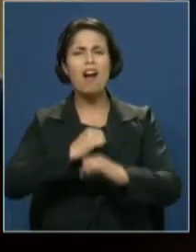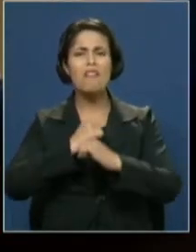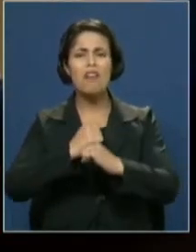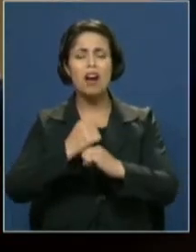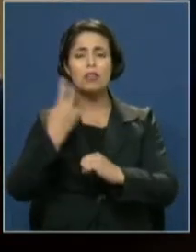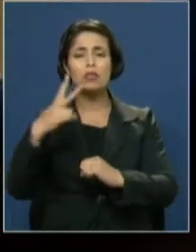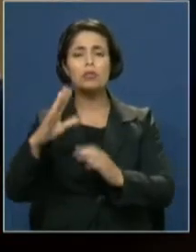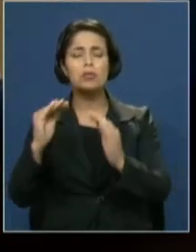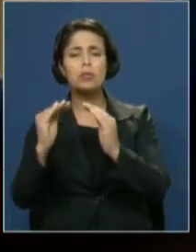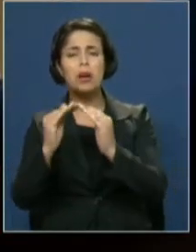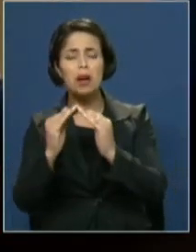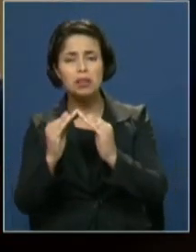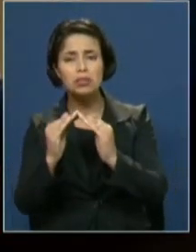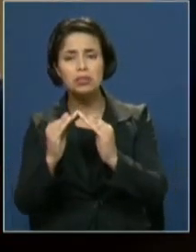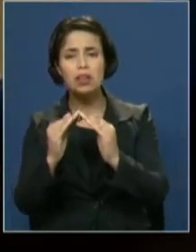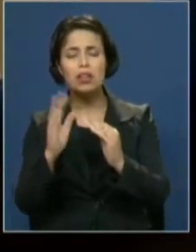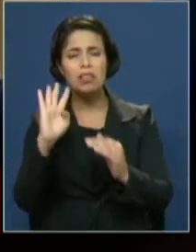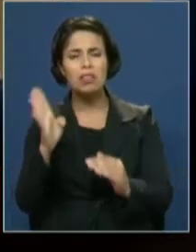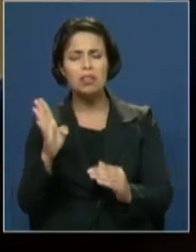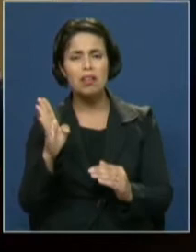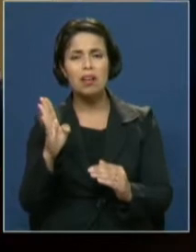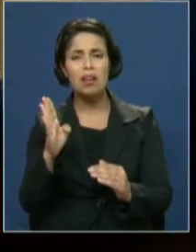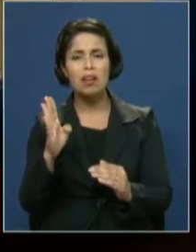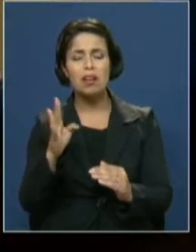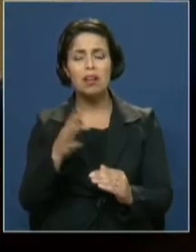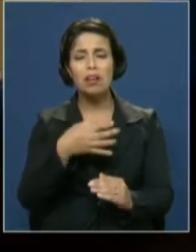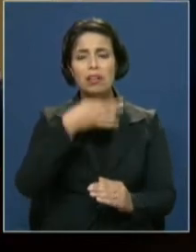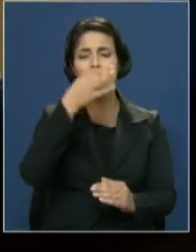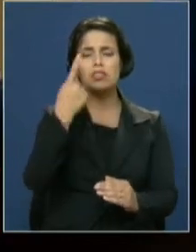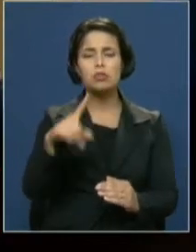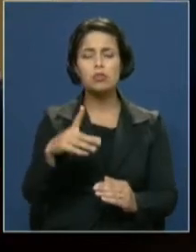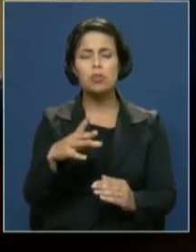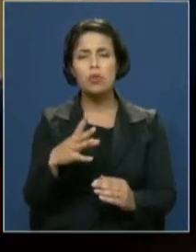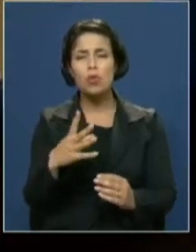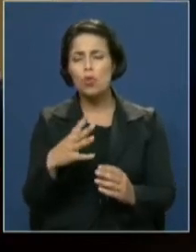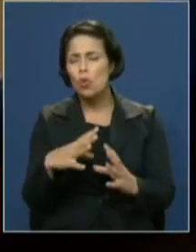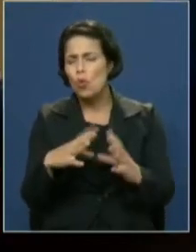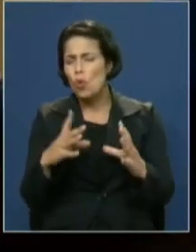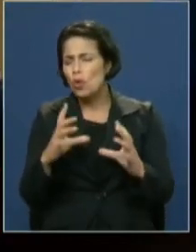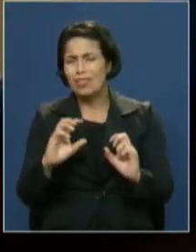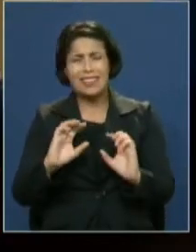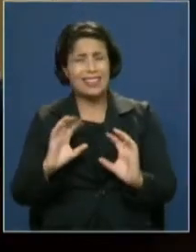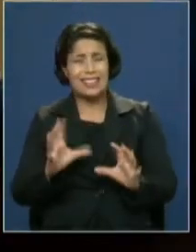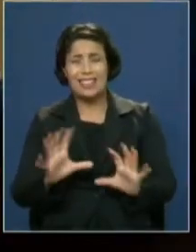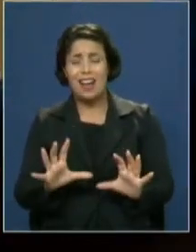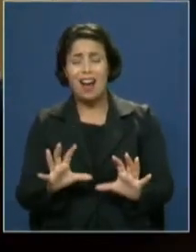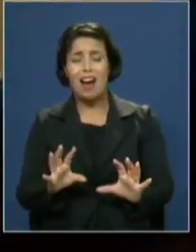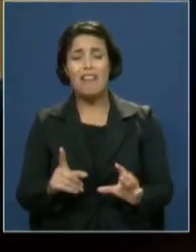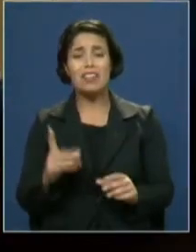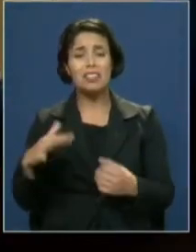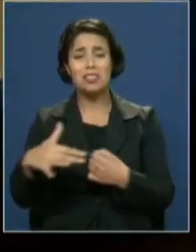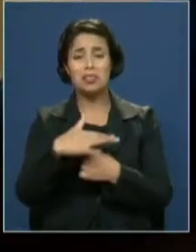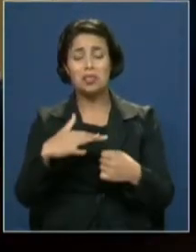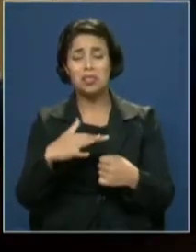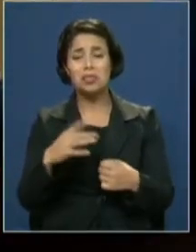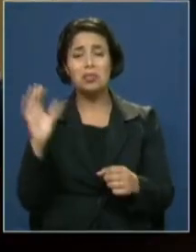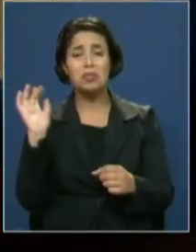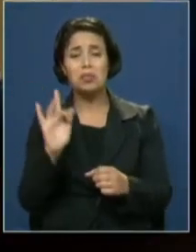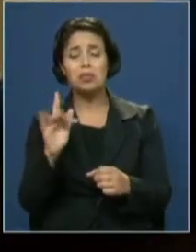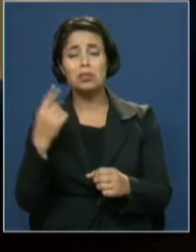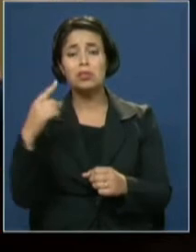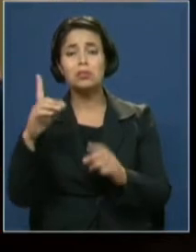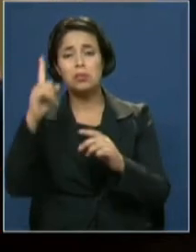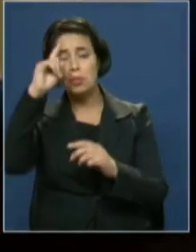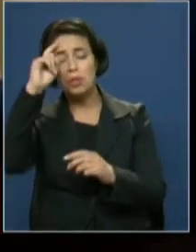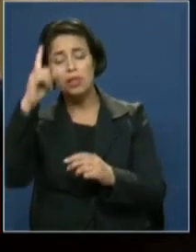hogares, o sea, deberá delatar su tortuosa experiencia de violación en su hospital de su comuna,